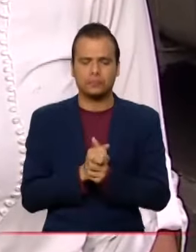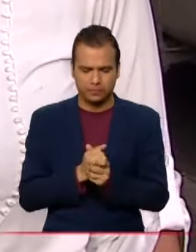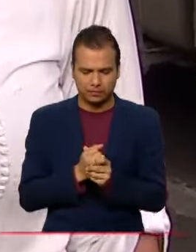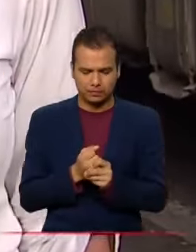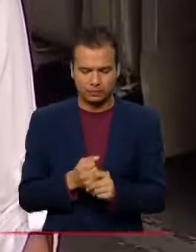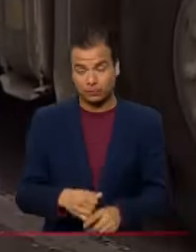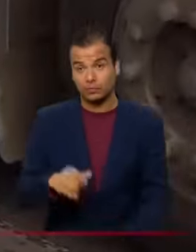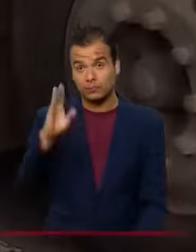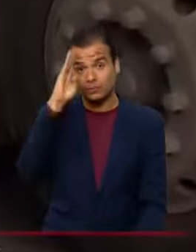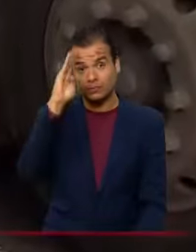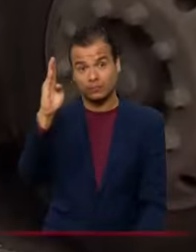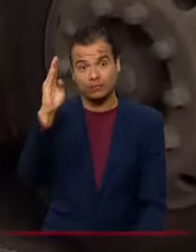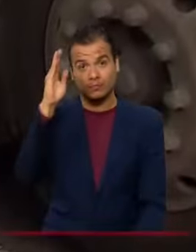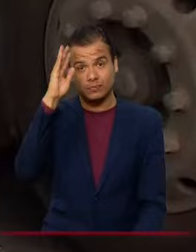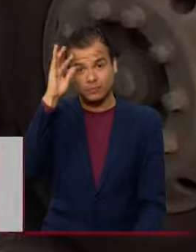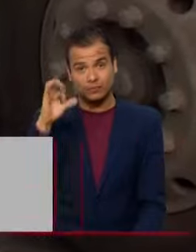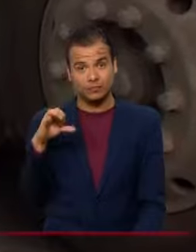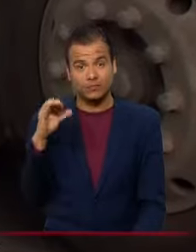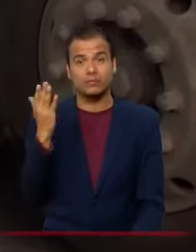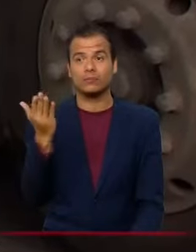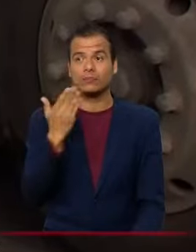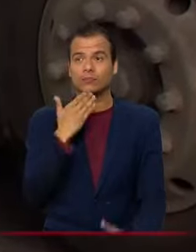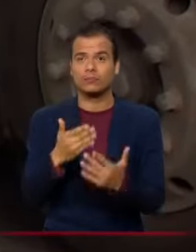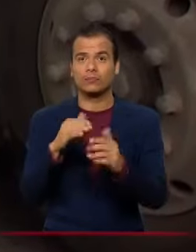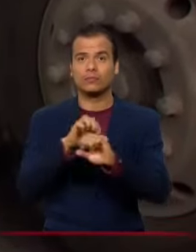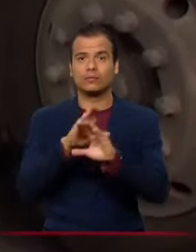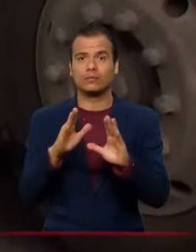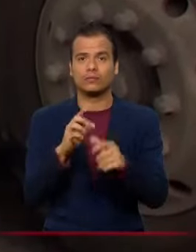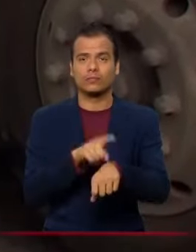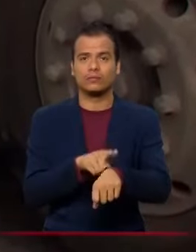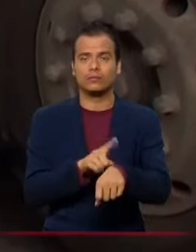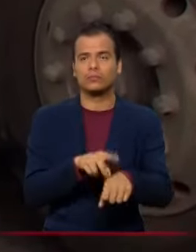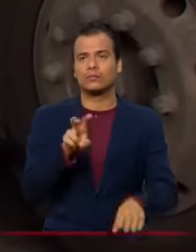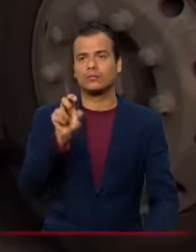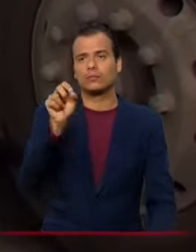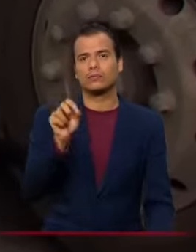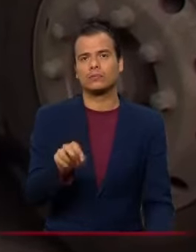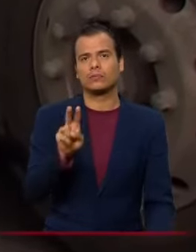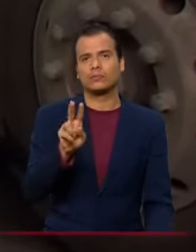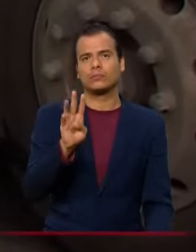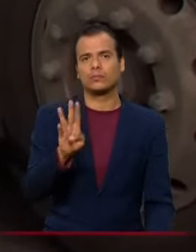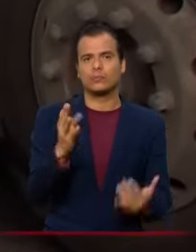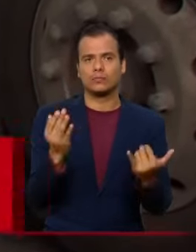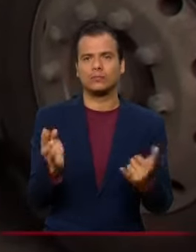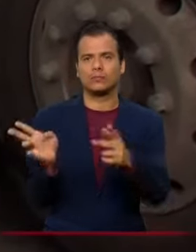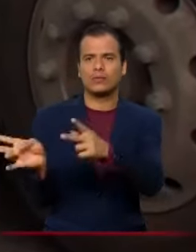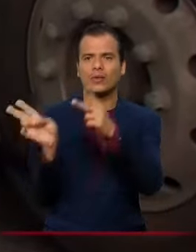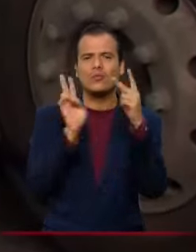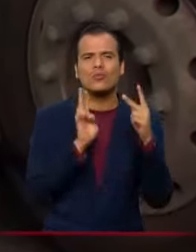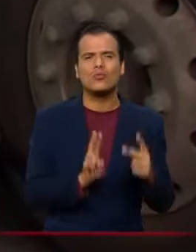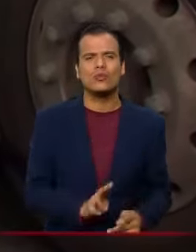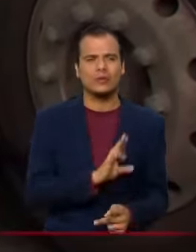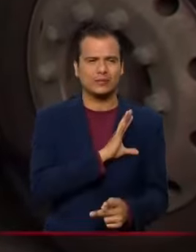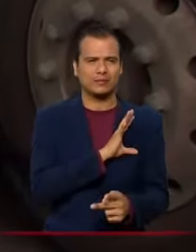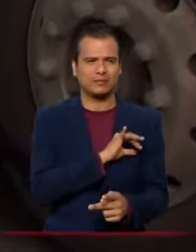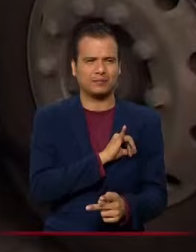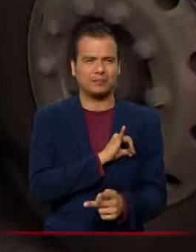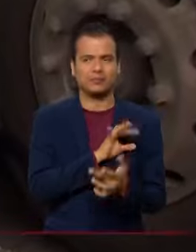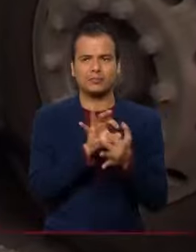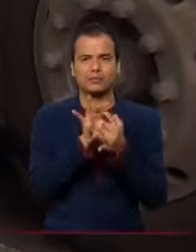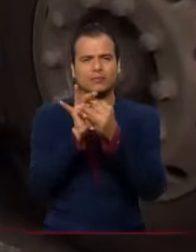Hola, Cindy, buenos días, 7:24 minutos. Pues mire, aquí en este puente que comunica, que toma la recta Cali-Palmira